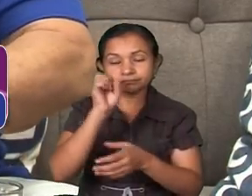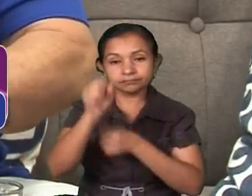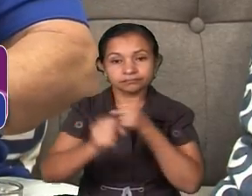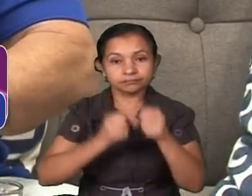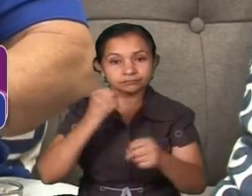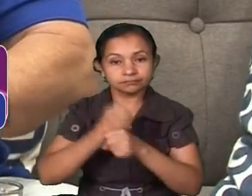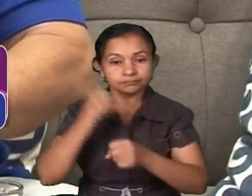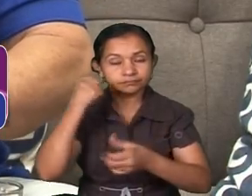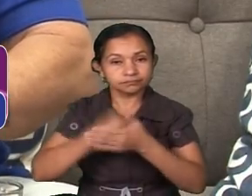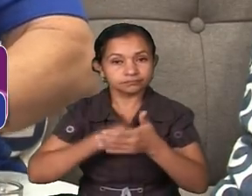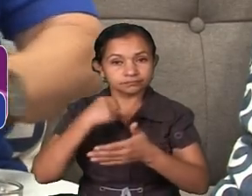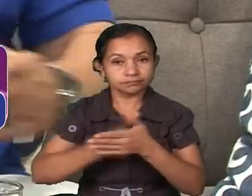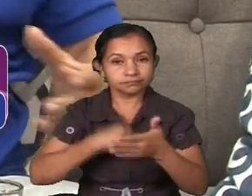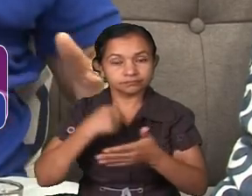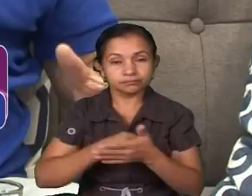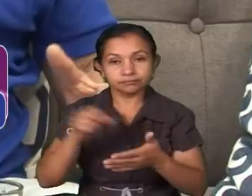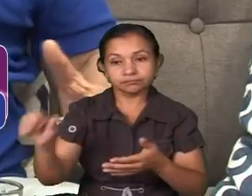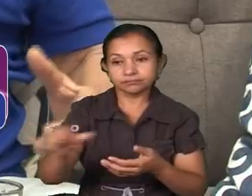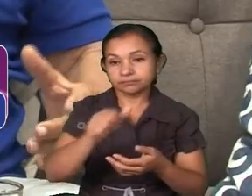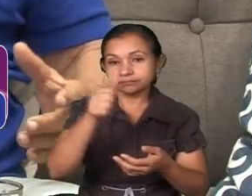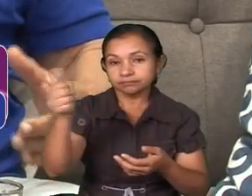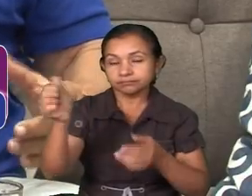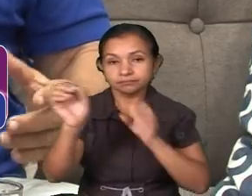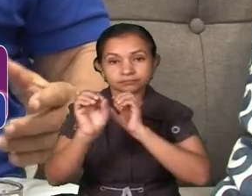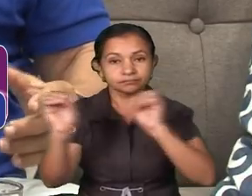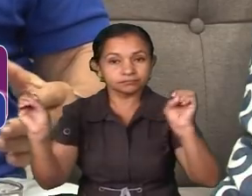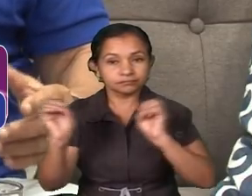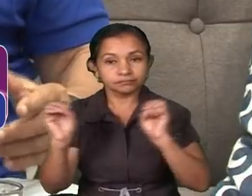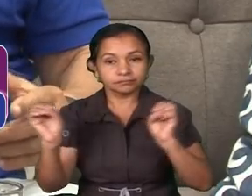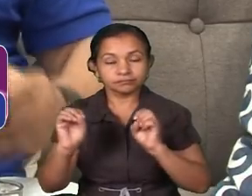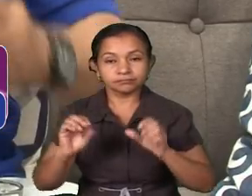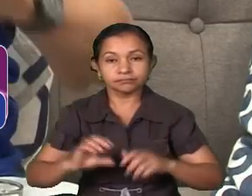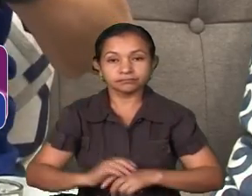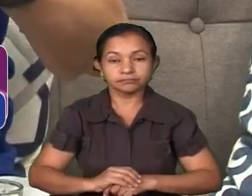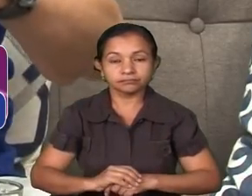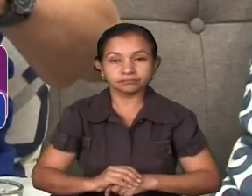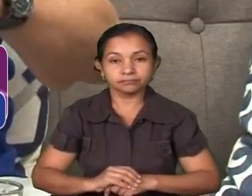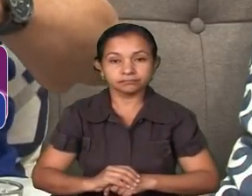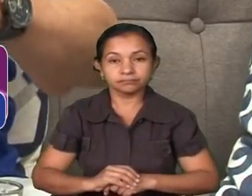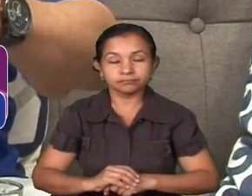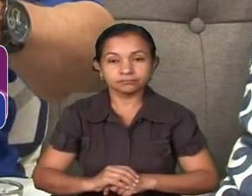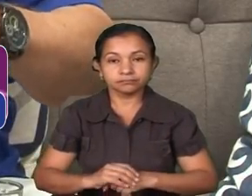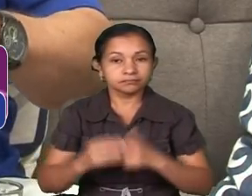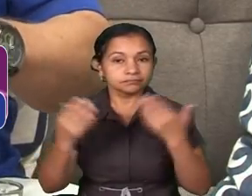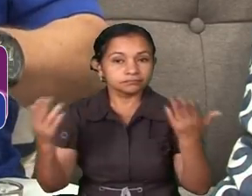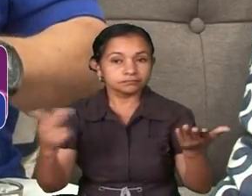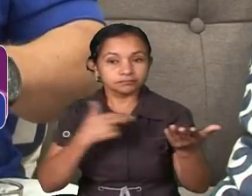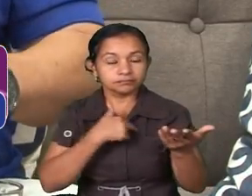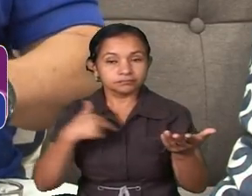lucha. No hay otro en el mundo, ni Putin.